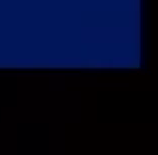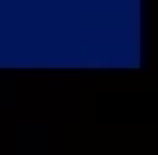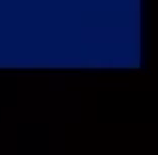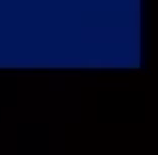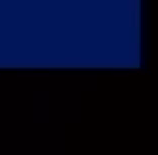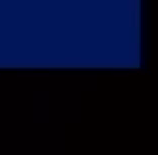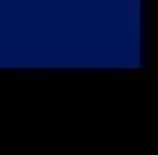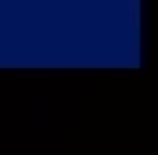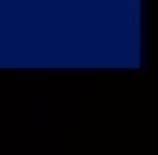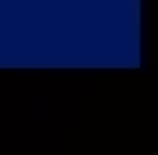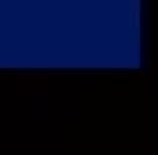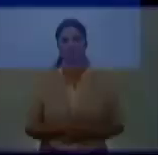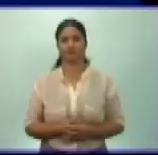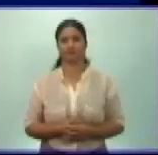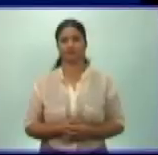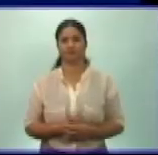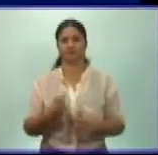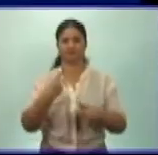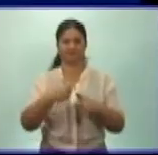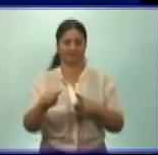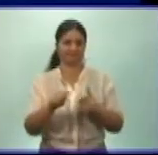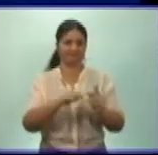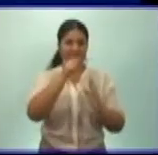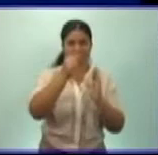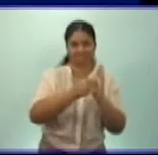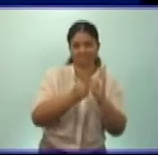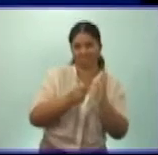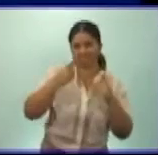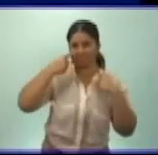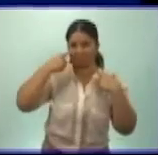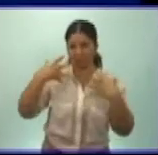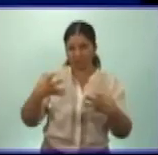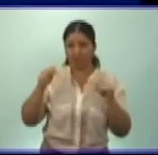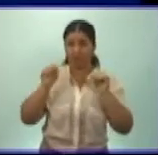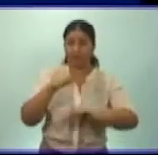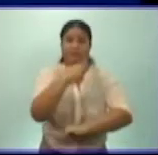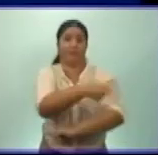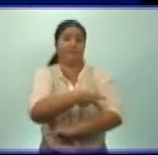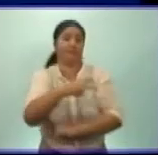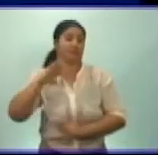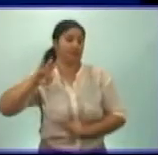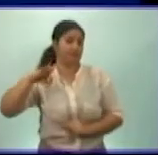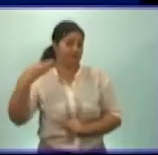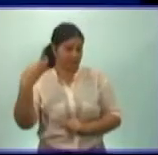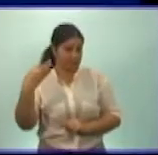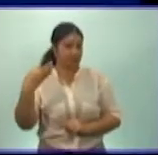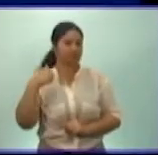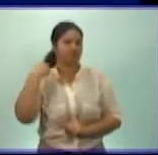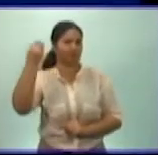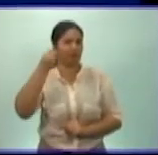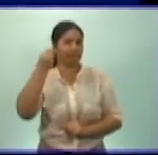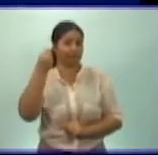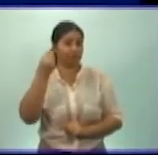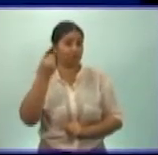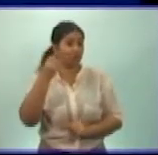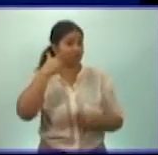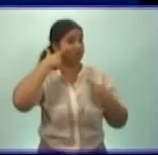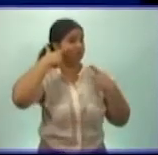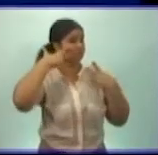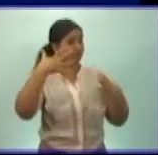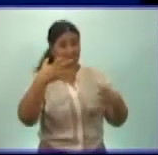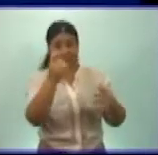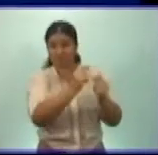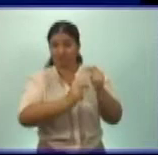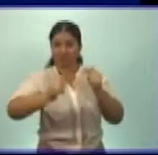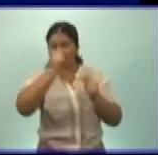otro elemento importante que caracterizó la tragedia en Francia, y yo diría el más importante, es que el personaje protagónico